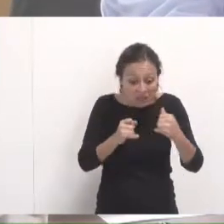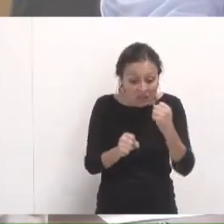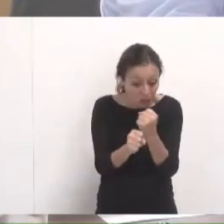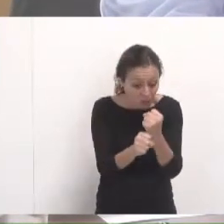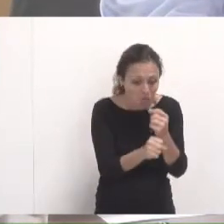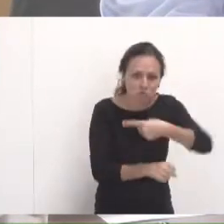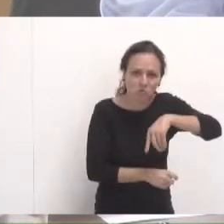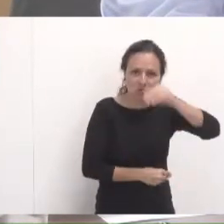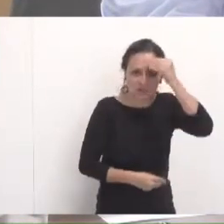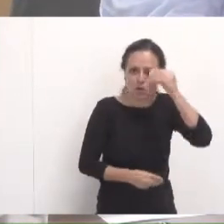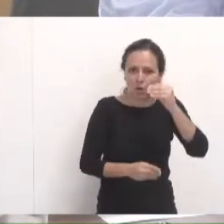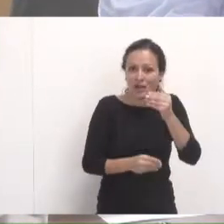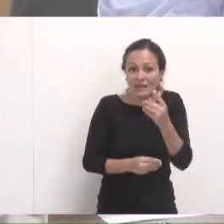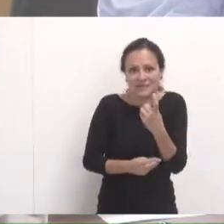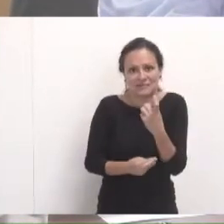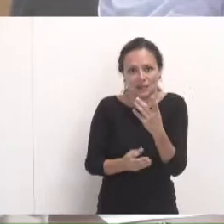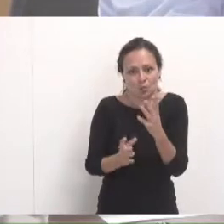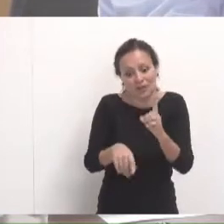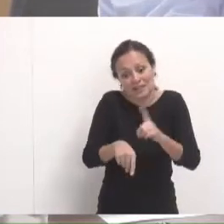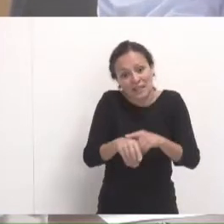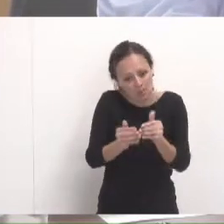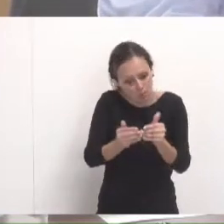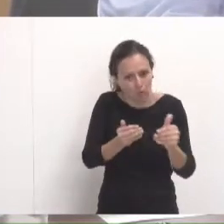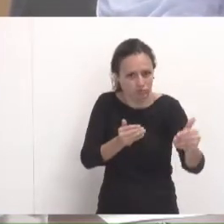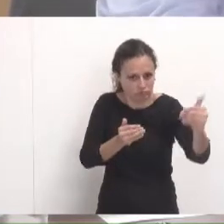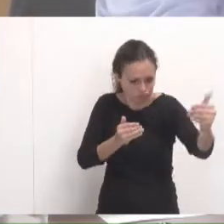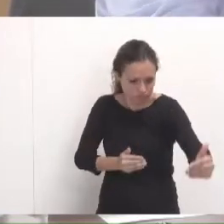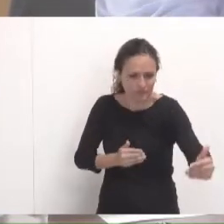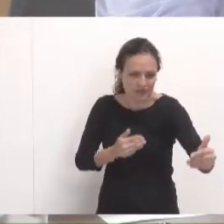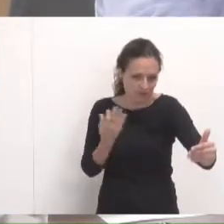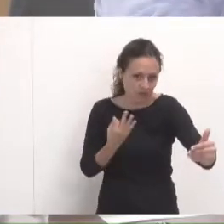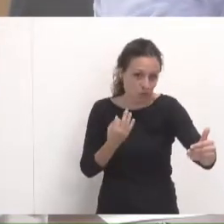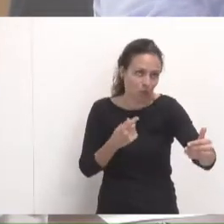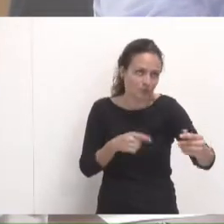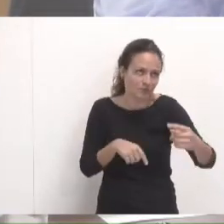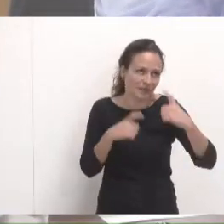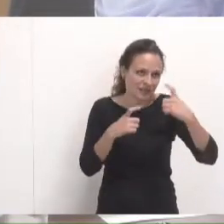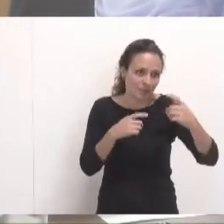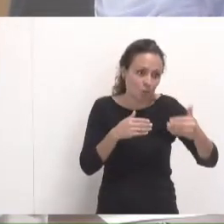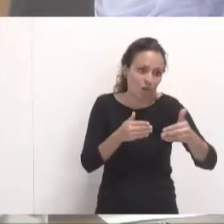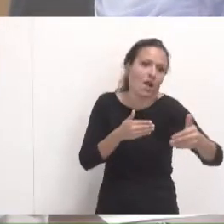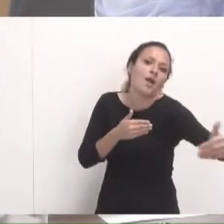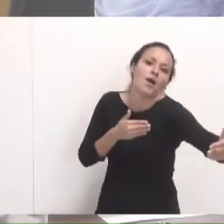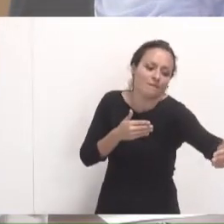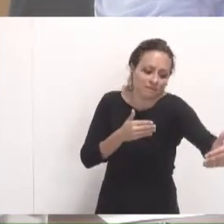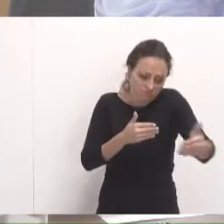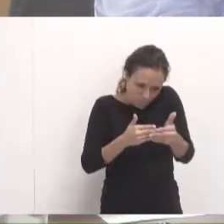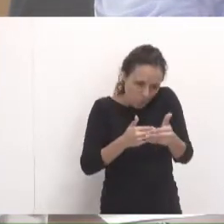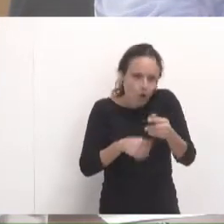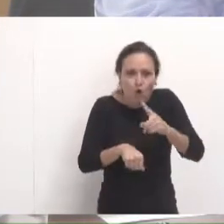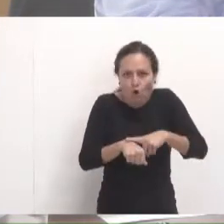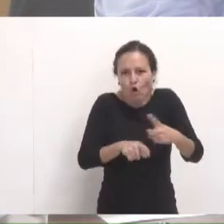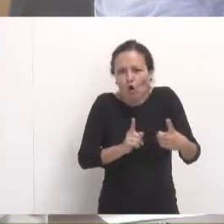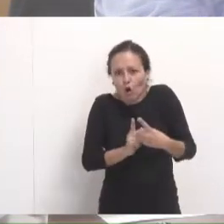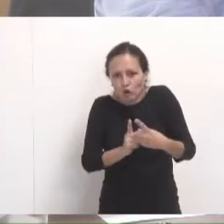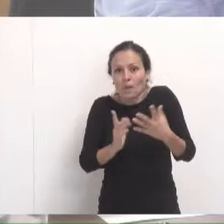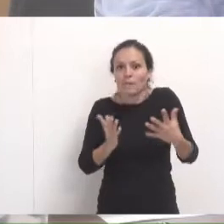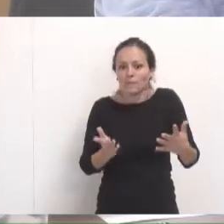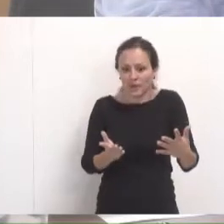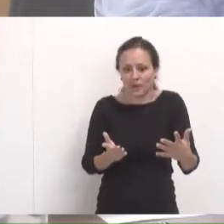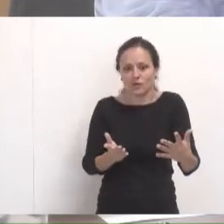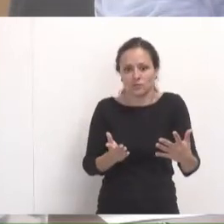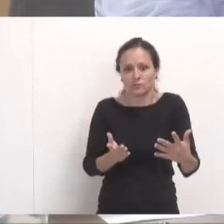un espacio de tiempo, como él dice, corto, pero es viable acabar con ella, pues